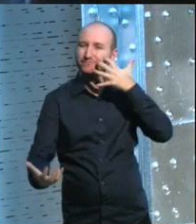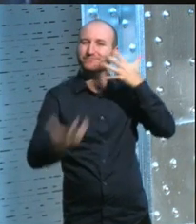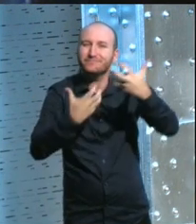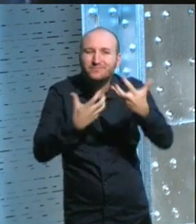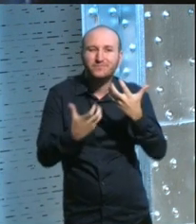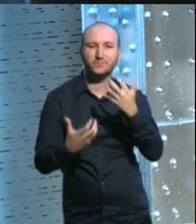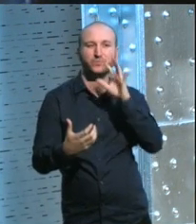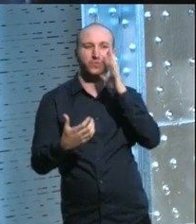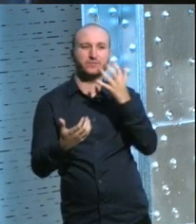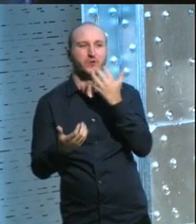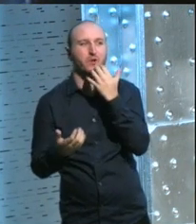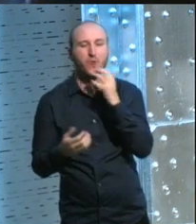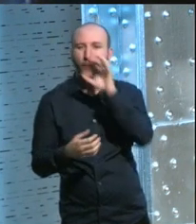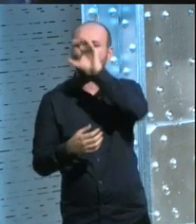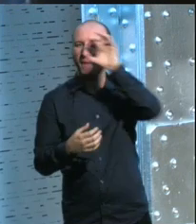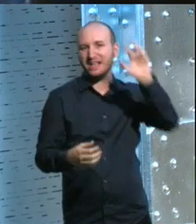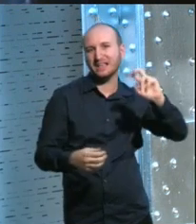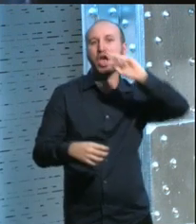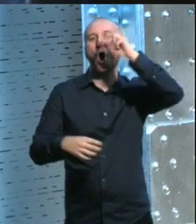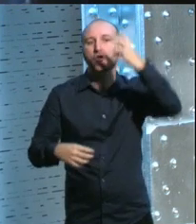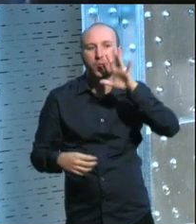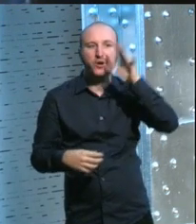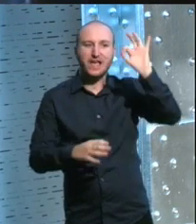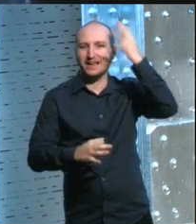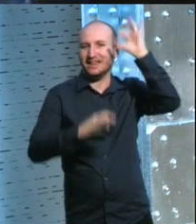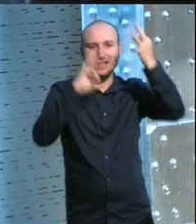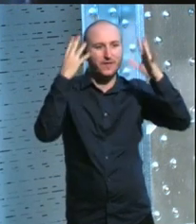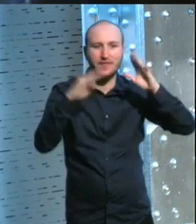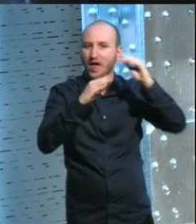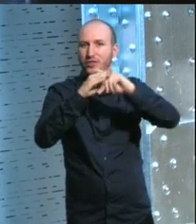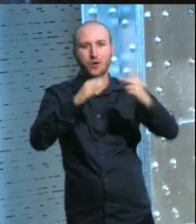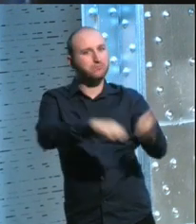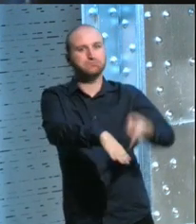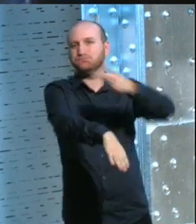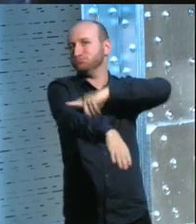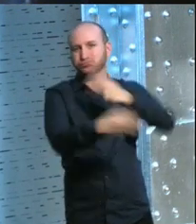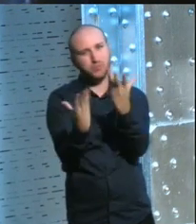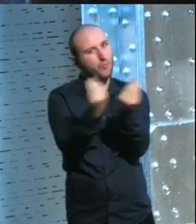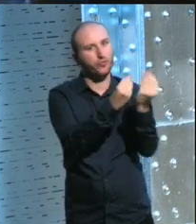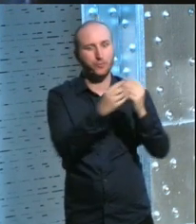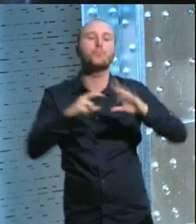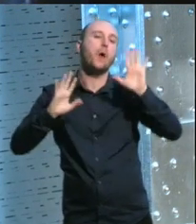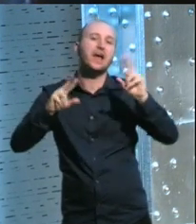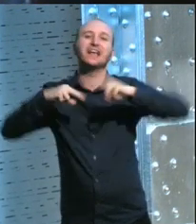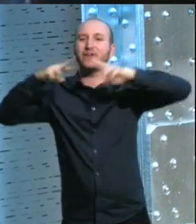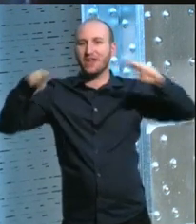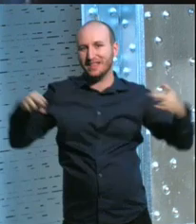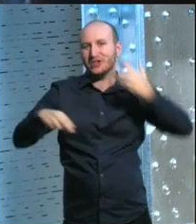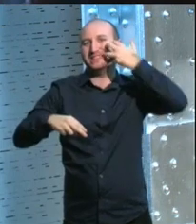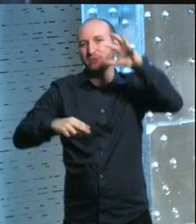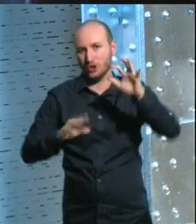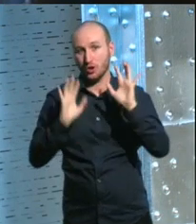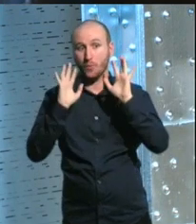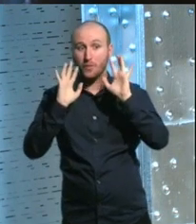sale de países emergentes porque tienen la creatividad desbordada? Bueno, está San Francisco como excepción, pero también es verdad que tú has